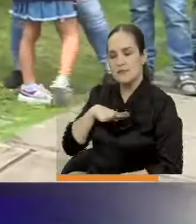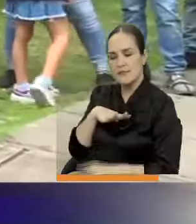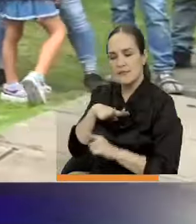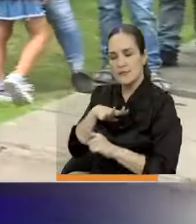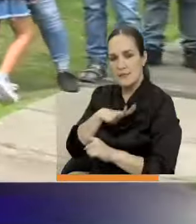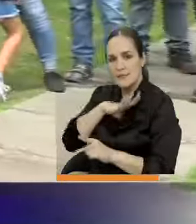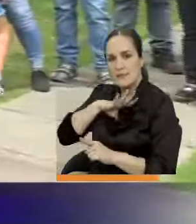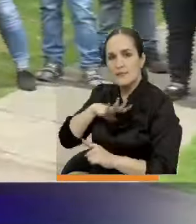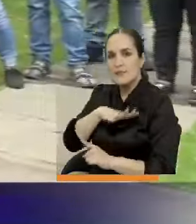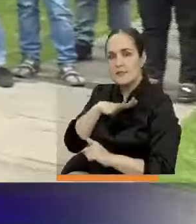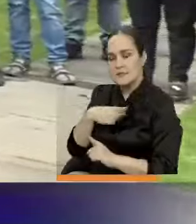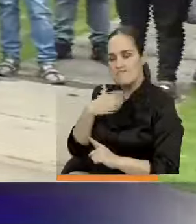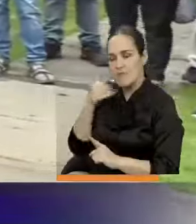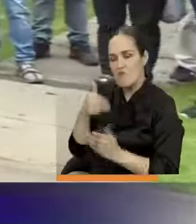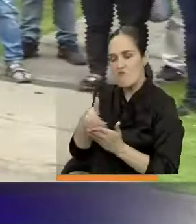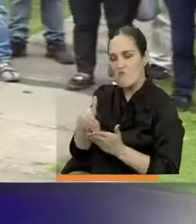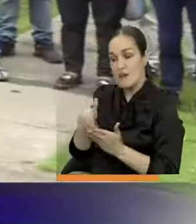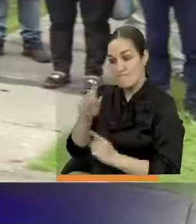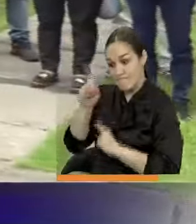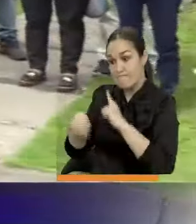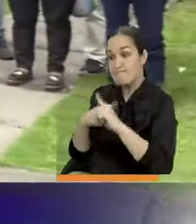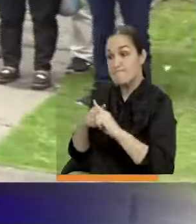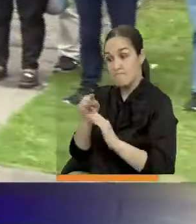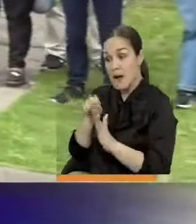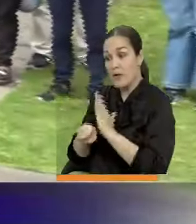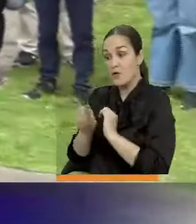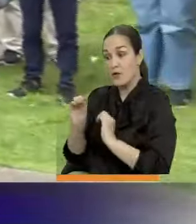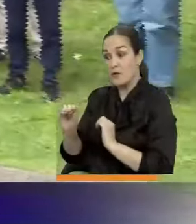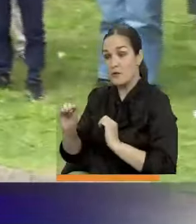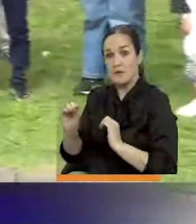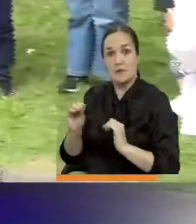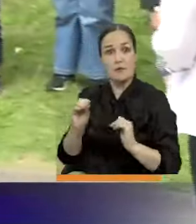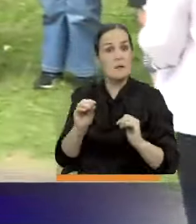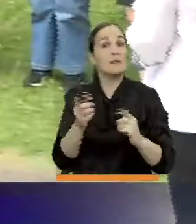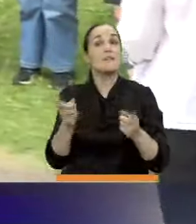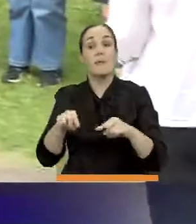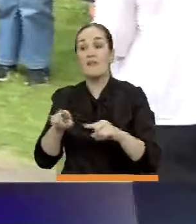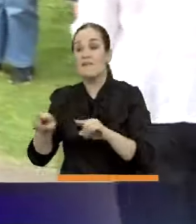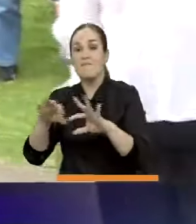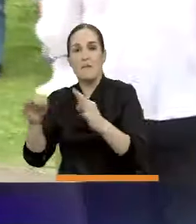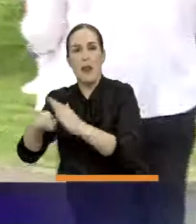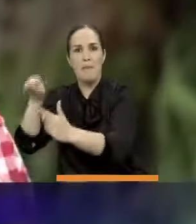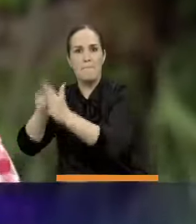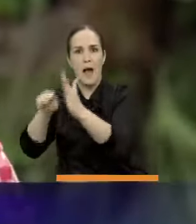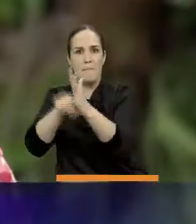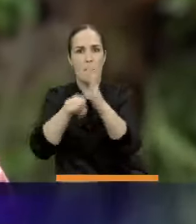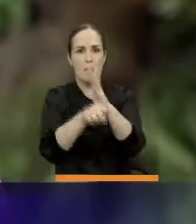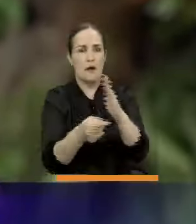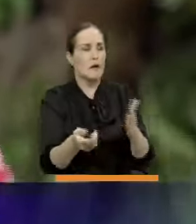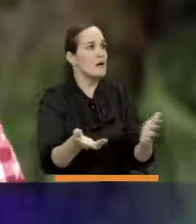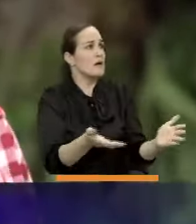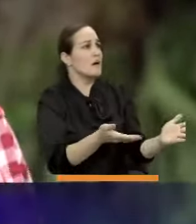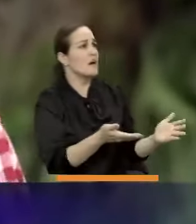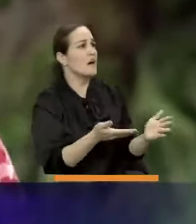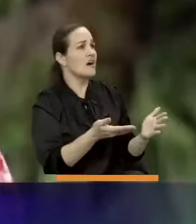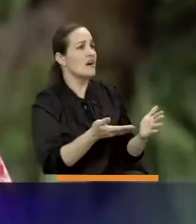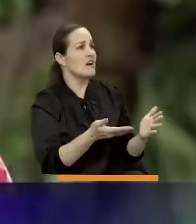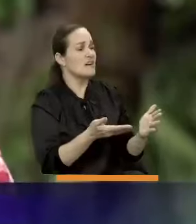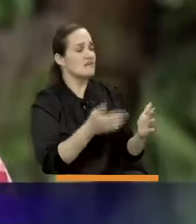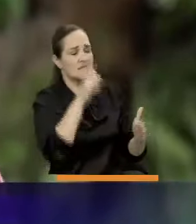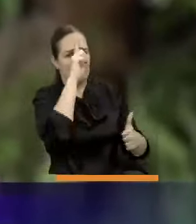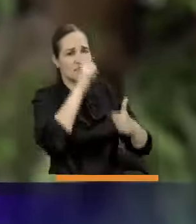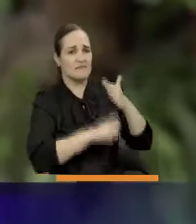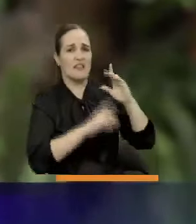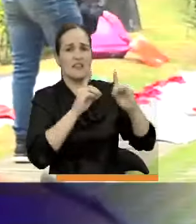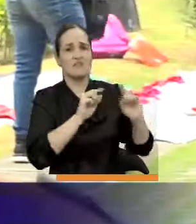librarse de su presencia la amenazaron en diferentes ocasiones y le asesinaron a varios familiares hasta que ella tomó la decisión de